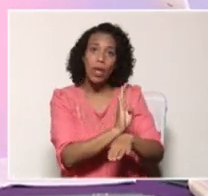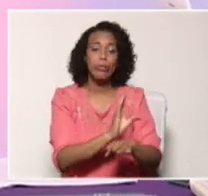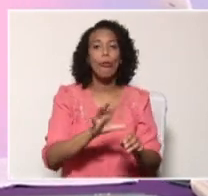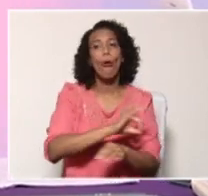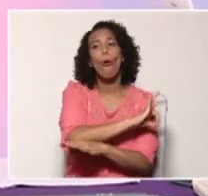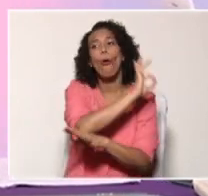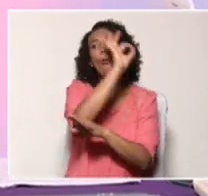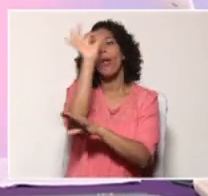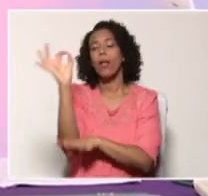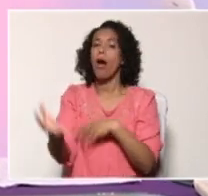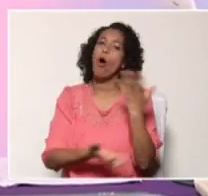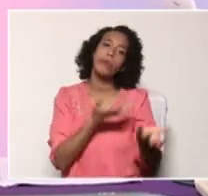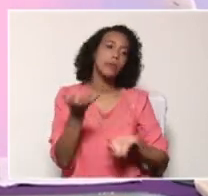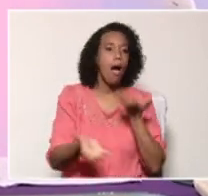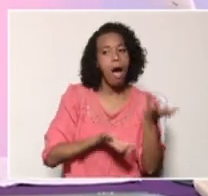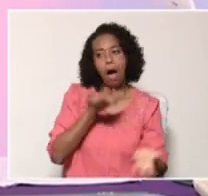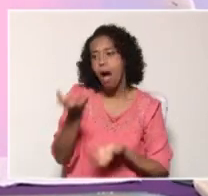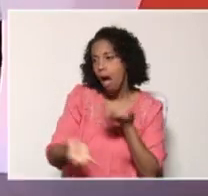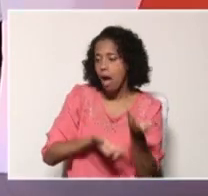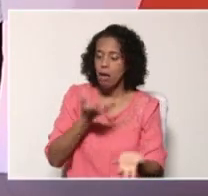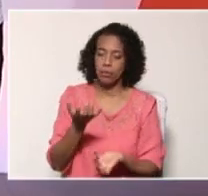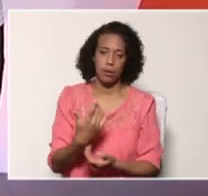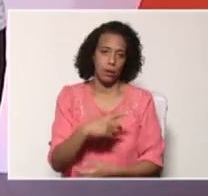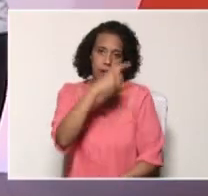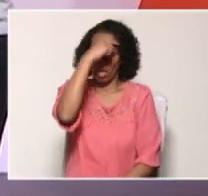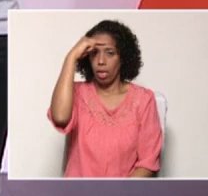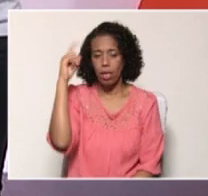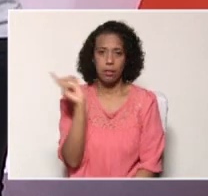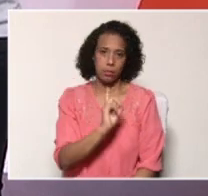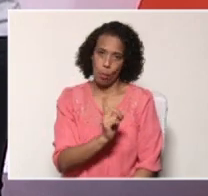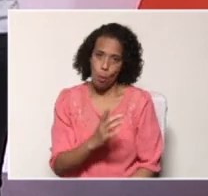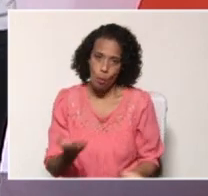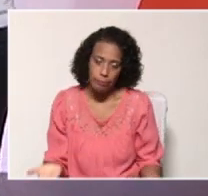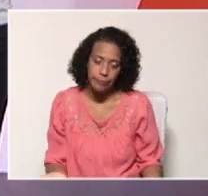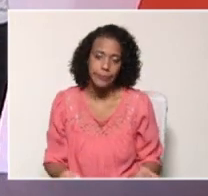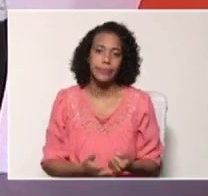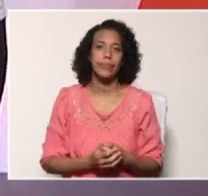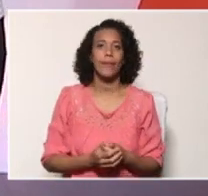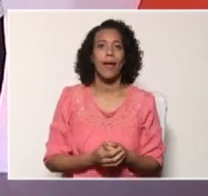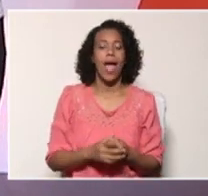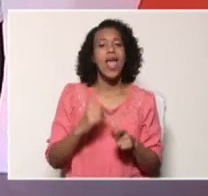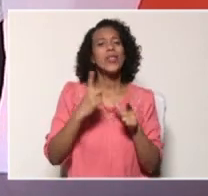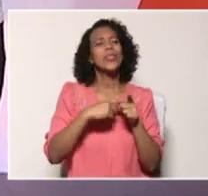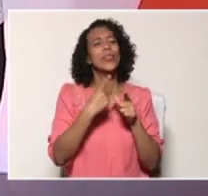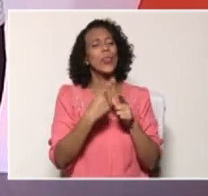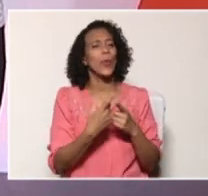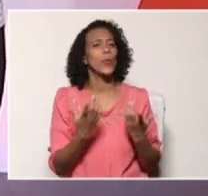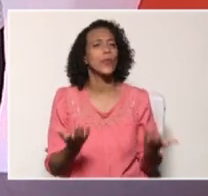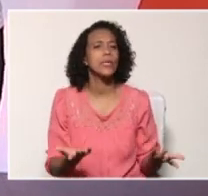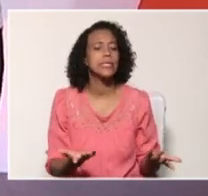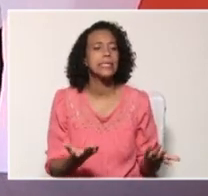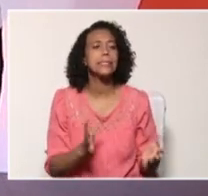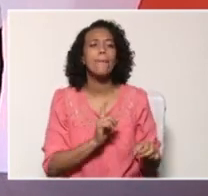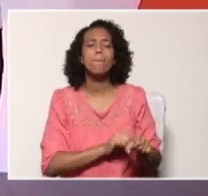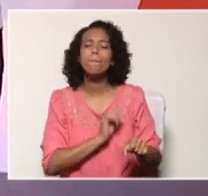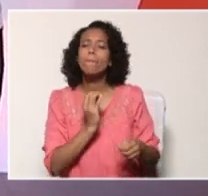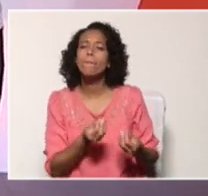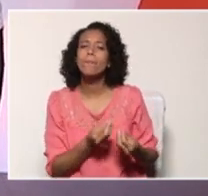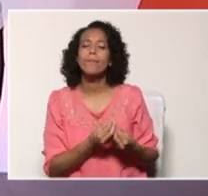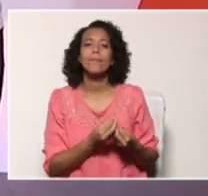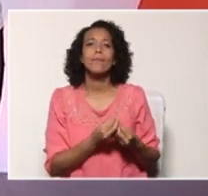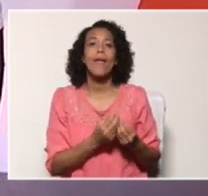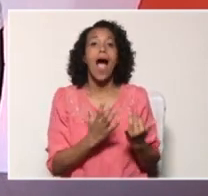el día cocinando, Inés. Quiero hacer la comida tampoco. Para el resto del día. Entonces, en ese caso,